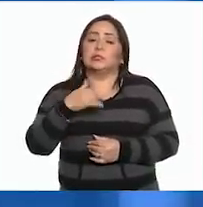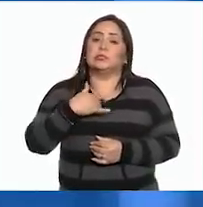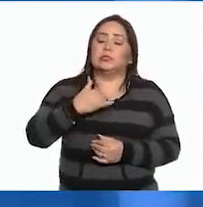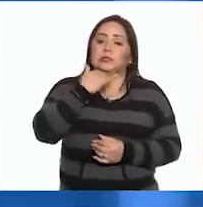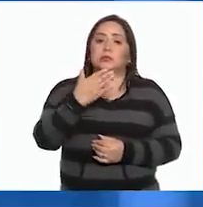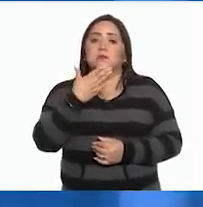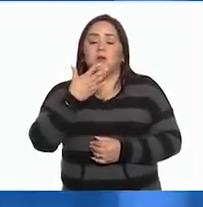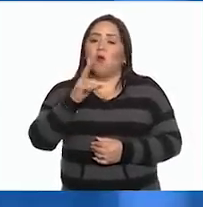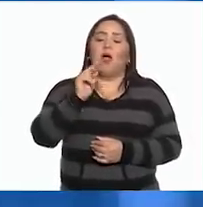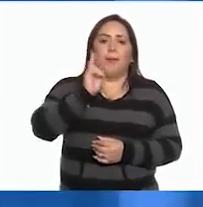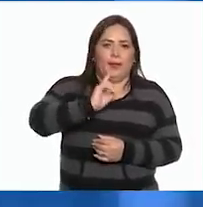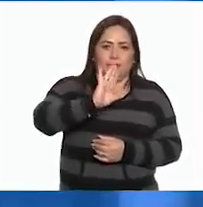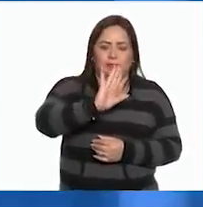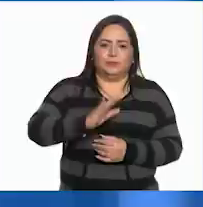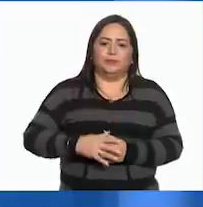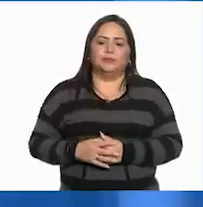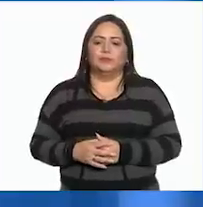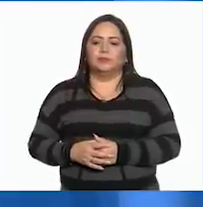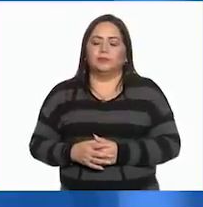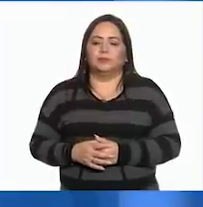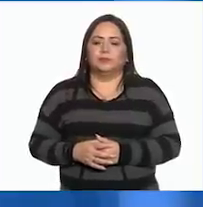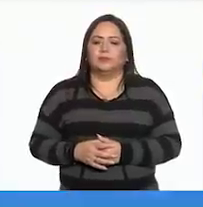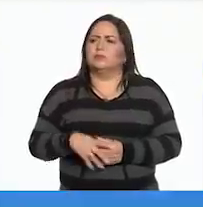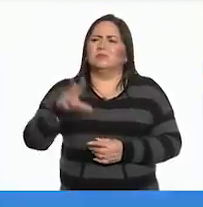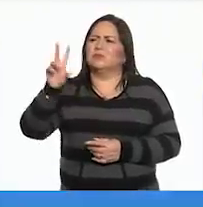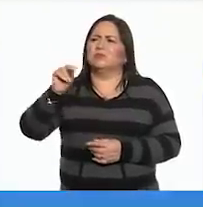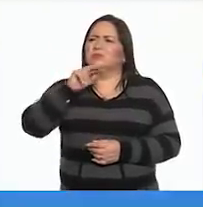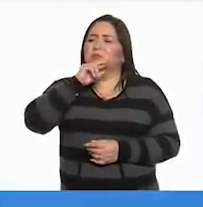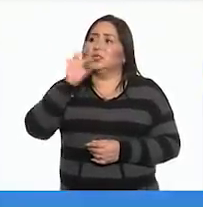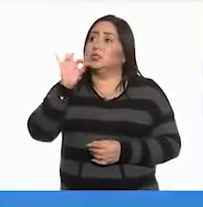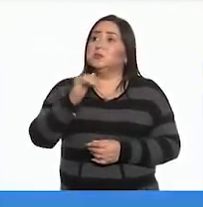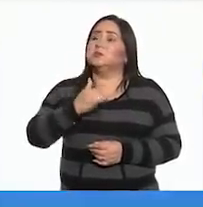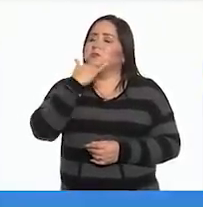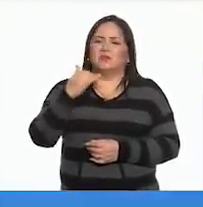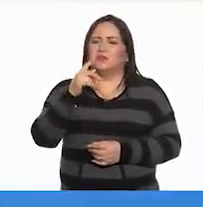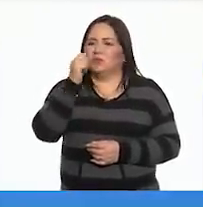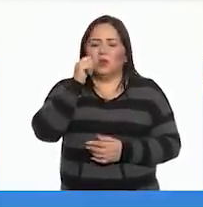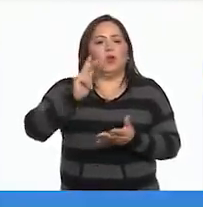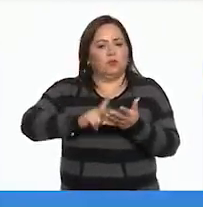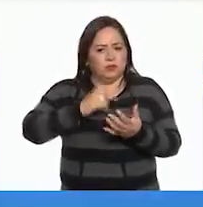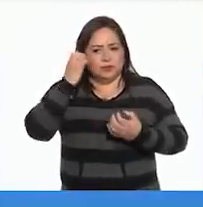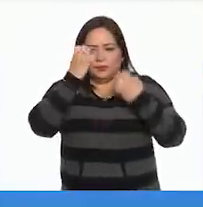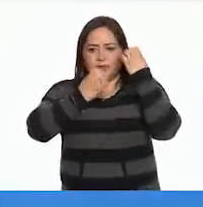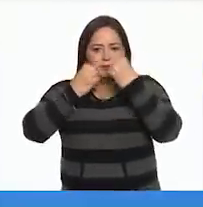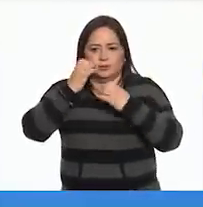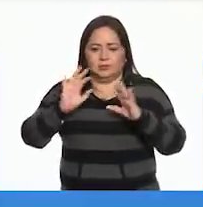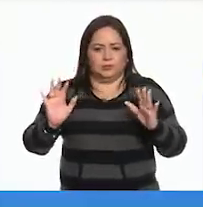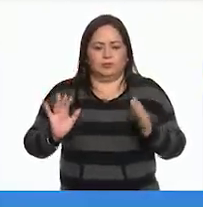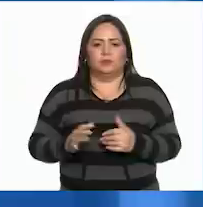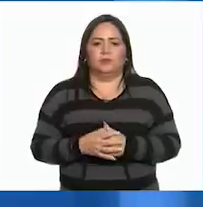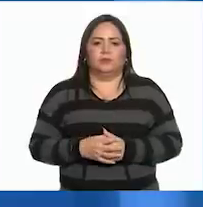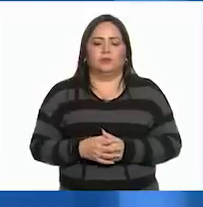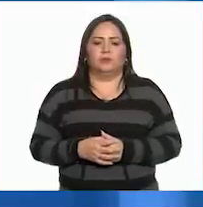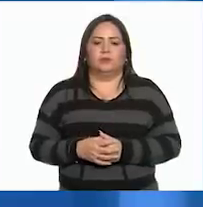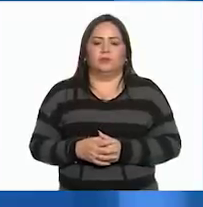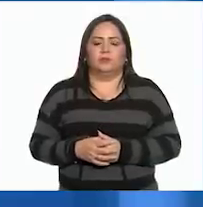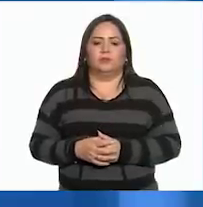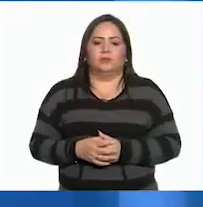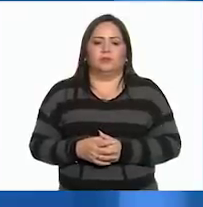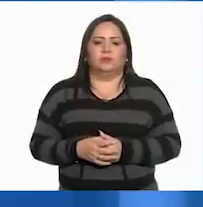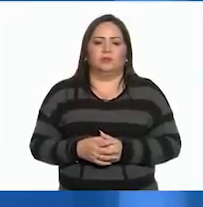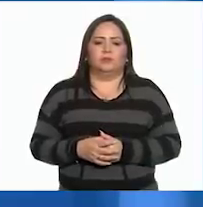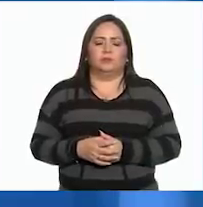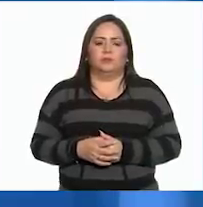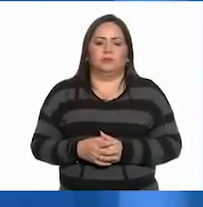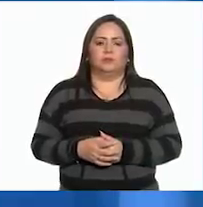digo y me dices si estoy bien, ¿vale? Sí, no te preocupes si te equivocas. Revisamos y corregimos. Muy bien. Pues